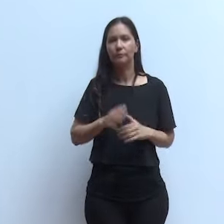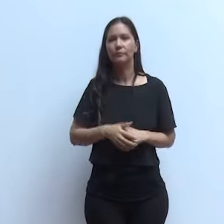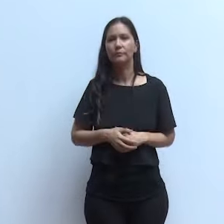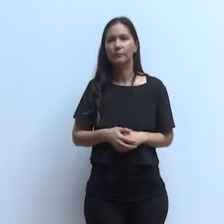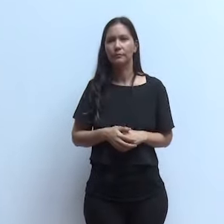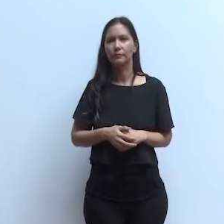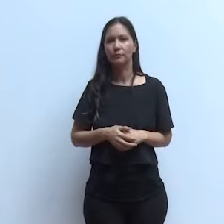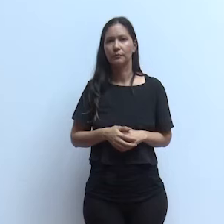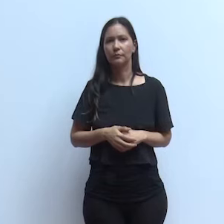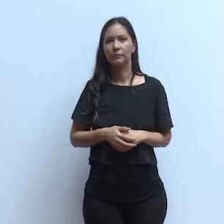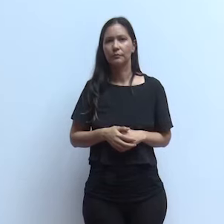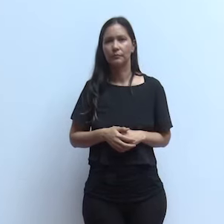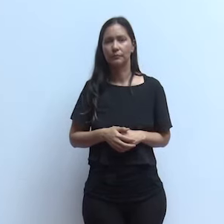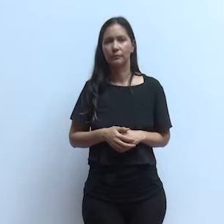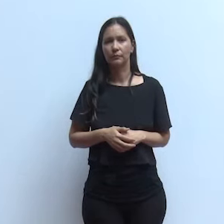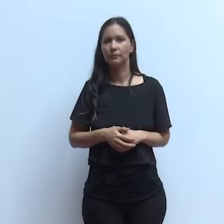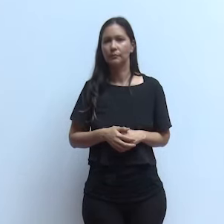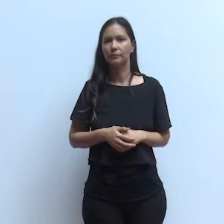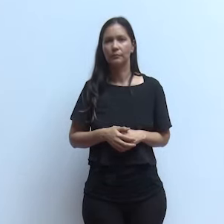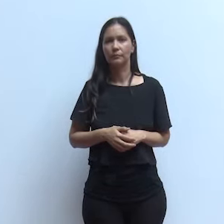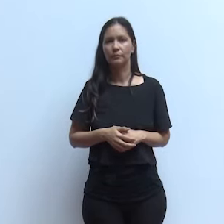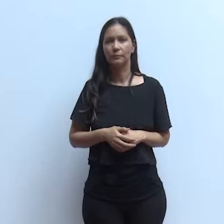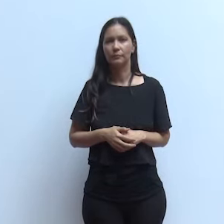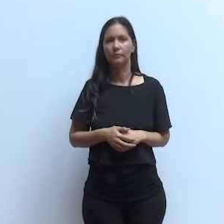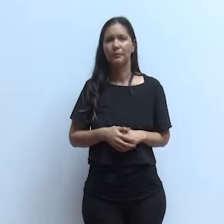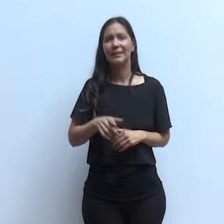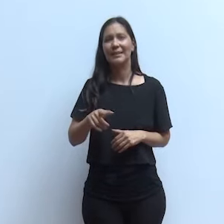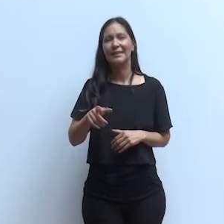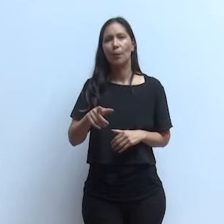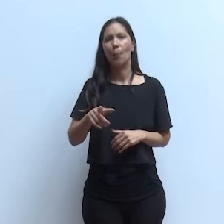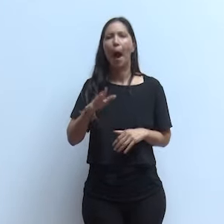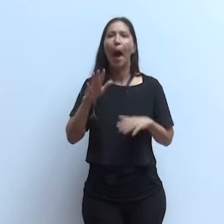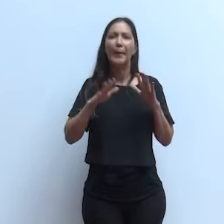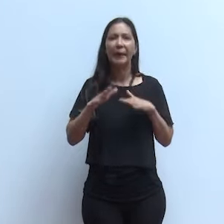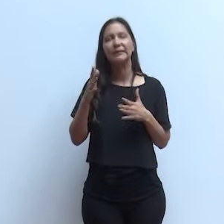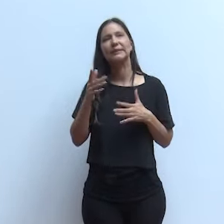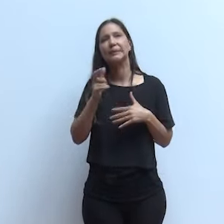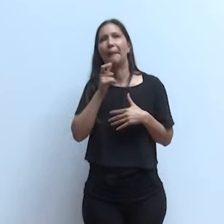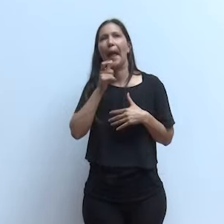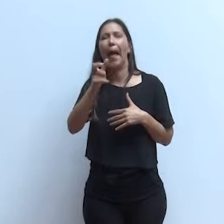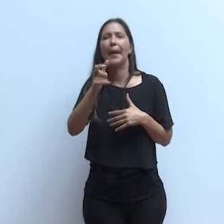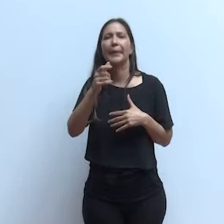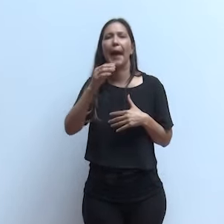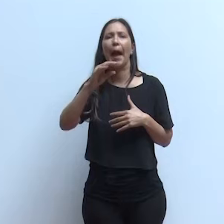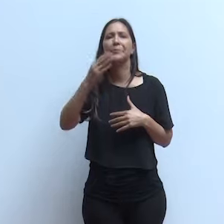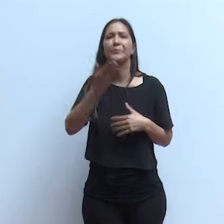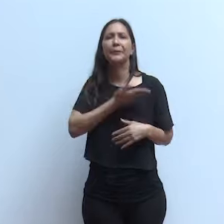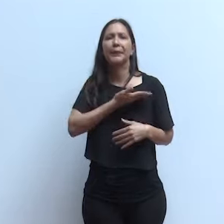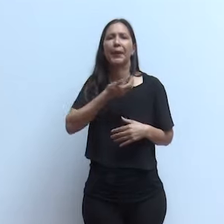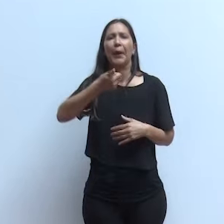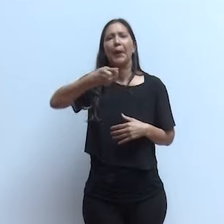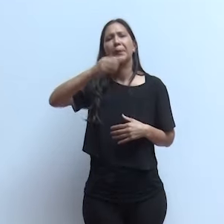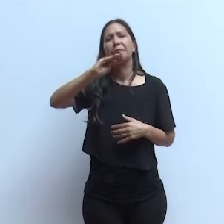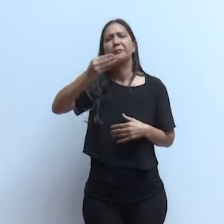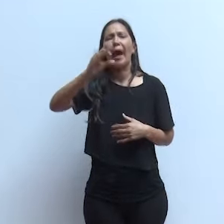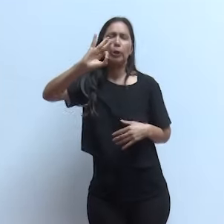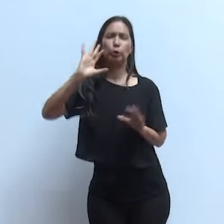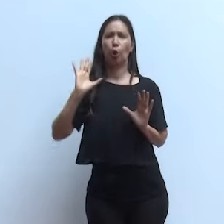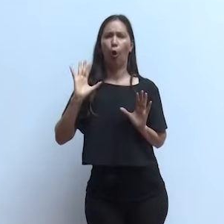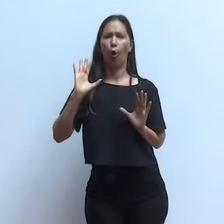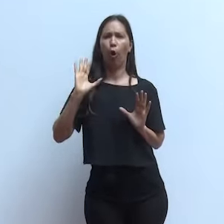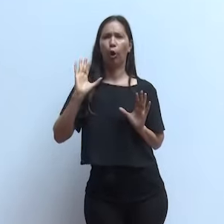pero digo a veces tengo la impresión que usamos muy livianamente la palabra facho viste que cuando decimos facho es un